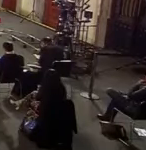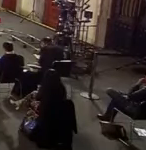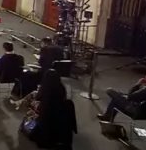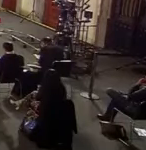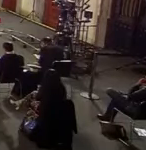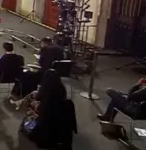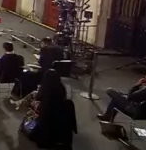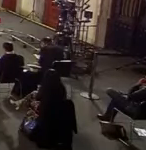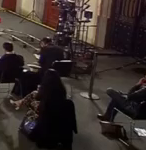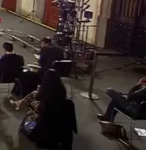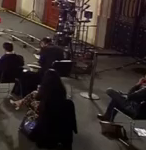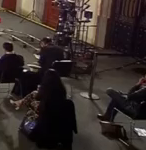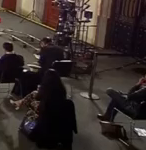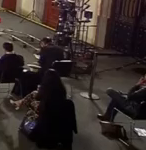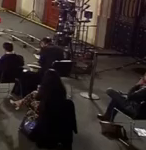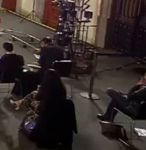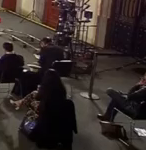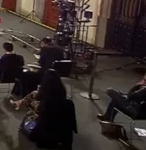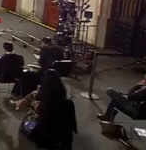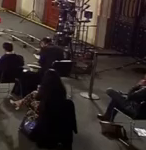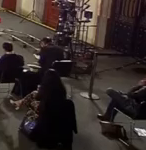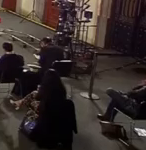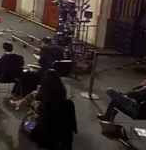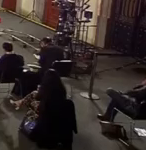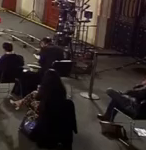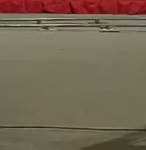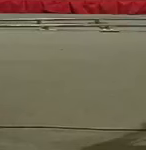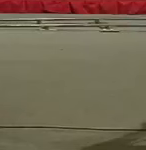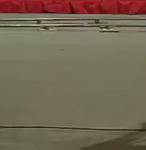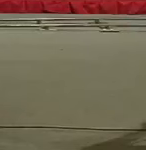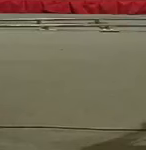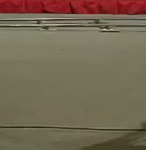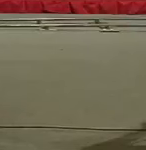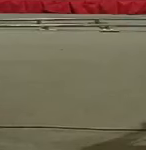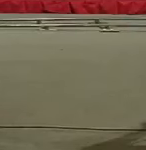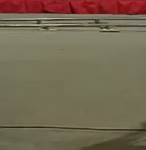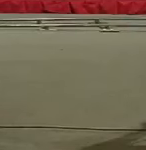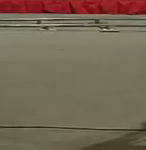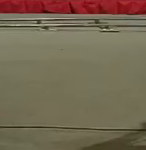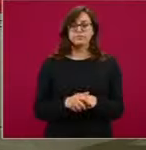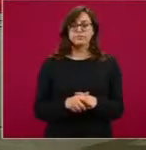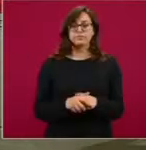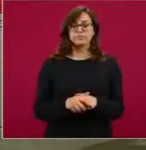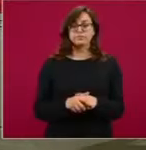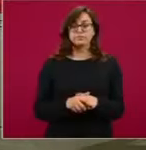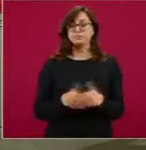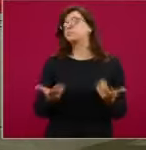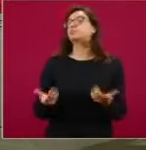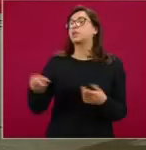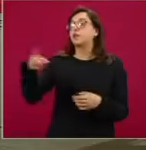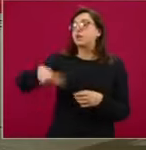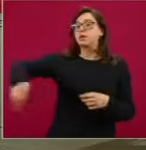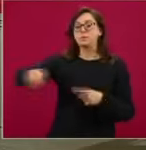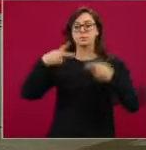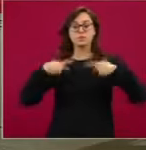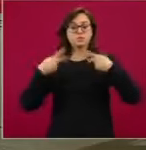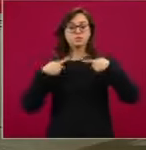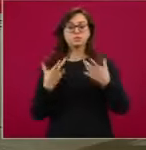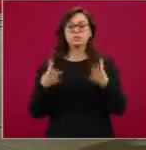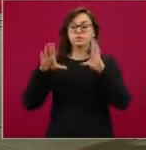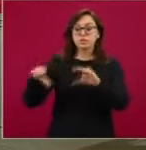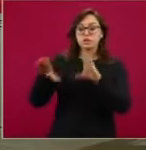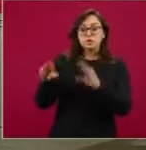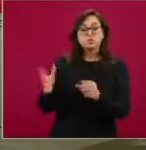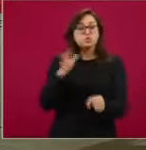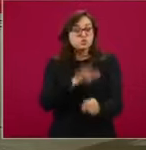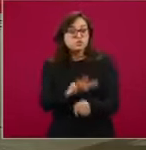humanos con calidad en el territorio nacional es limitada, porque no tenemos suficientes campos clínicos para formar el